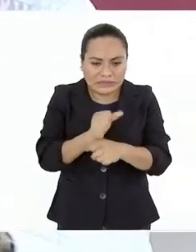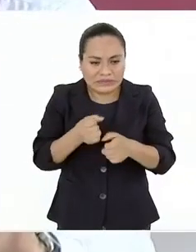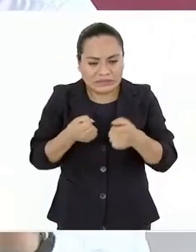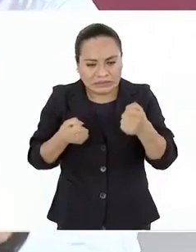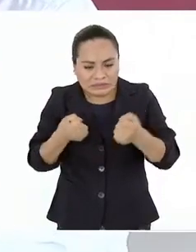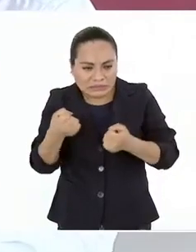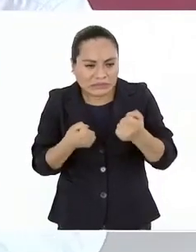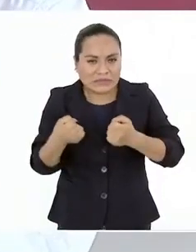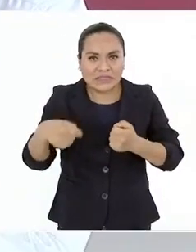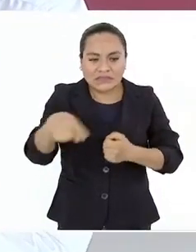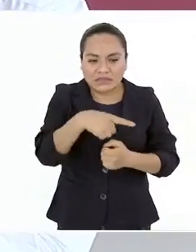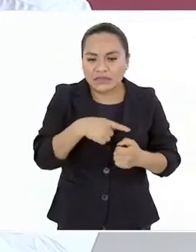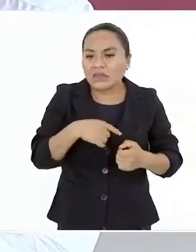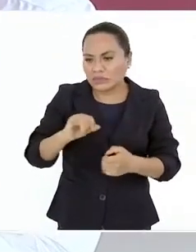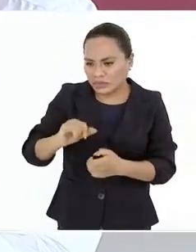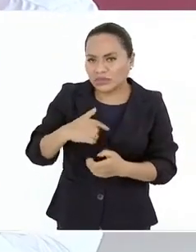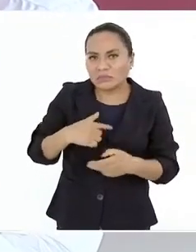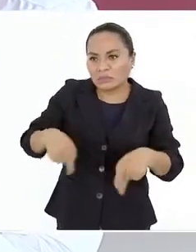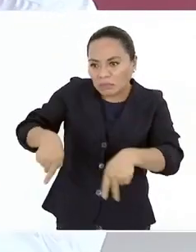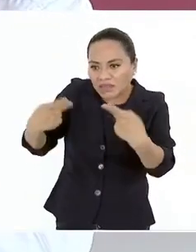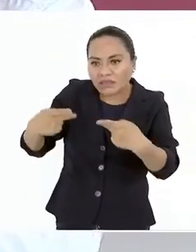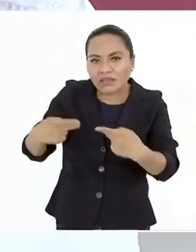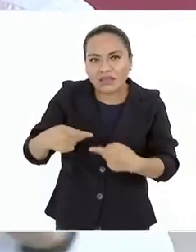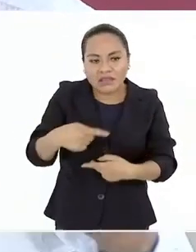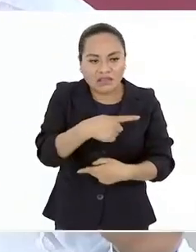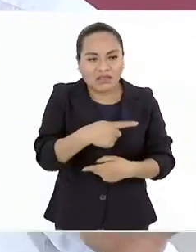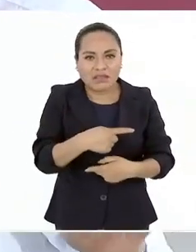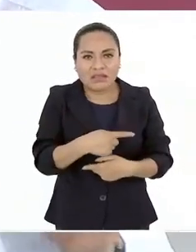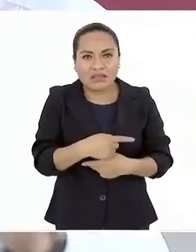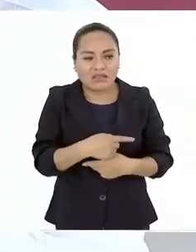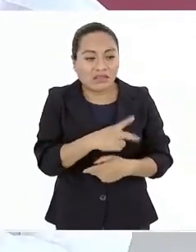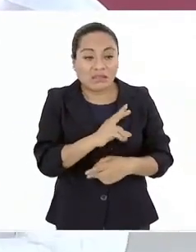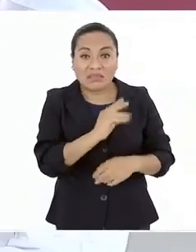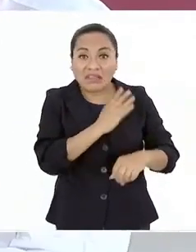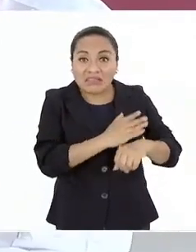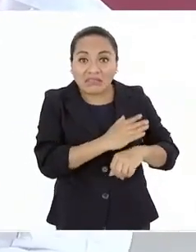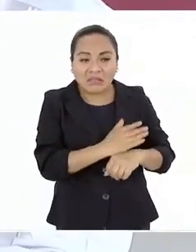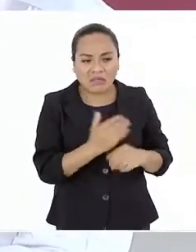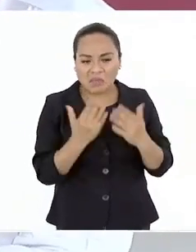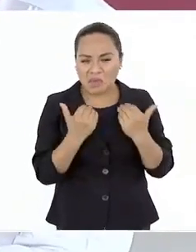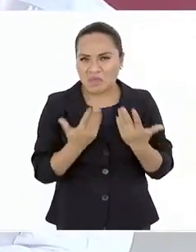Eran intocables. Y se terminó con eso.